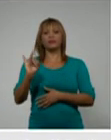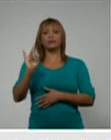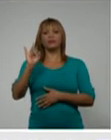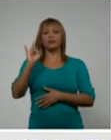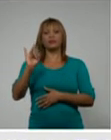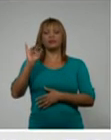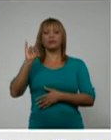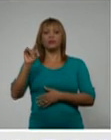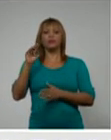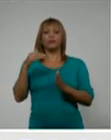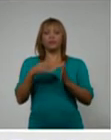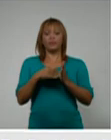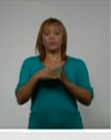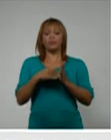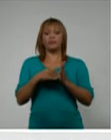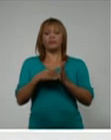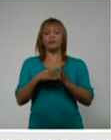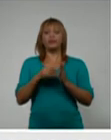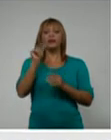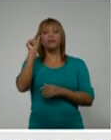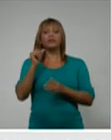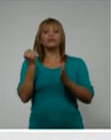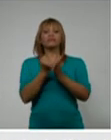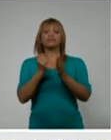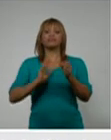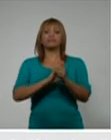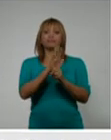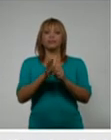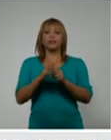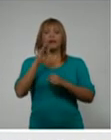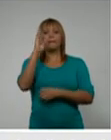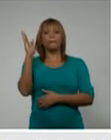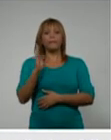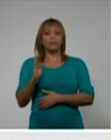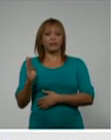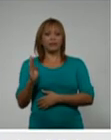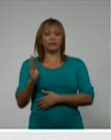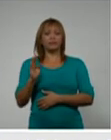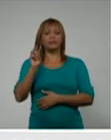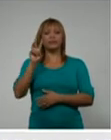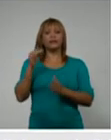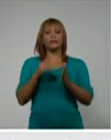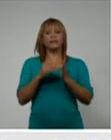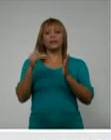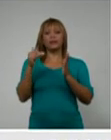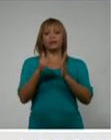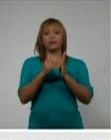5.779.000 casos confirmados, Brasil con